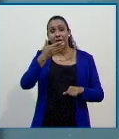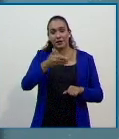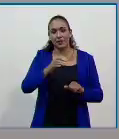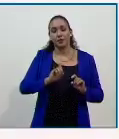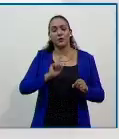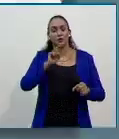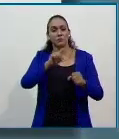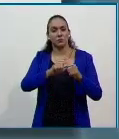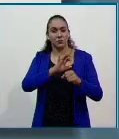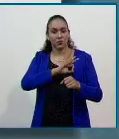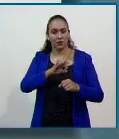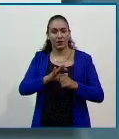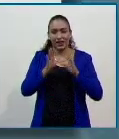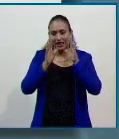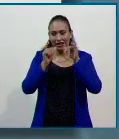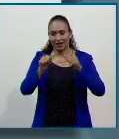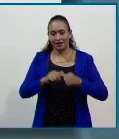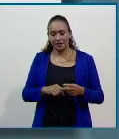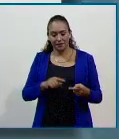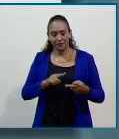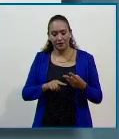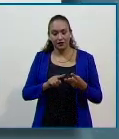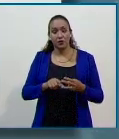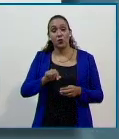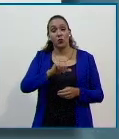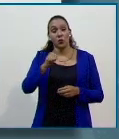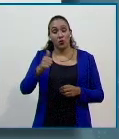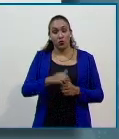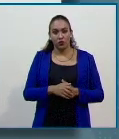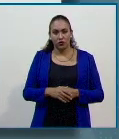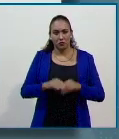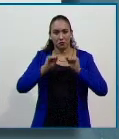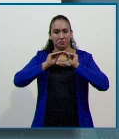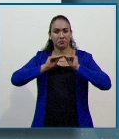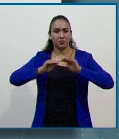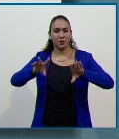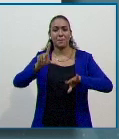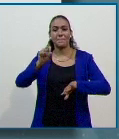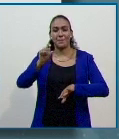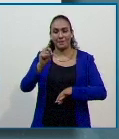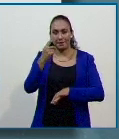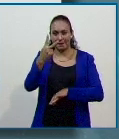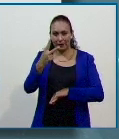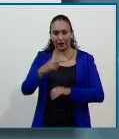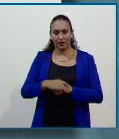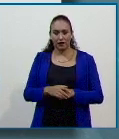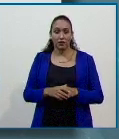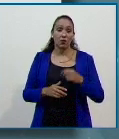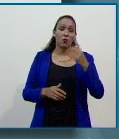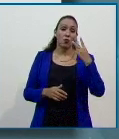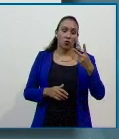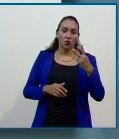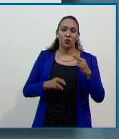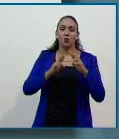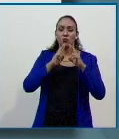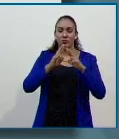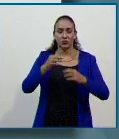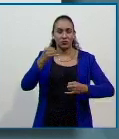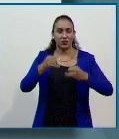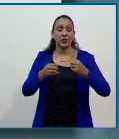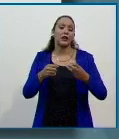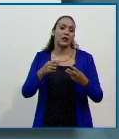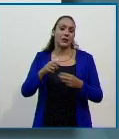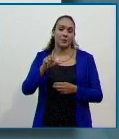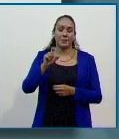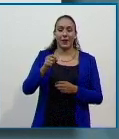inscripción. En tanto que de tribunales colegiados se publicaron 22 criterios, 2 jurisprudencias y 20 tesis